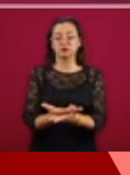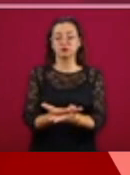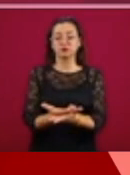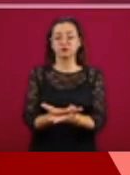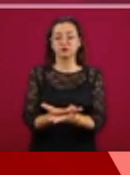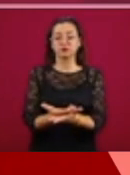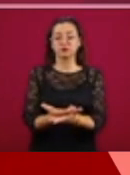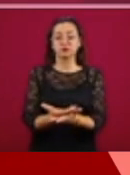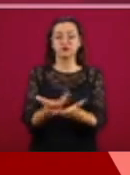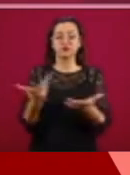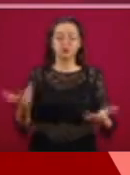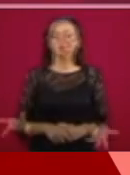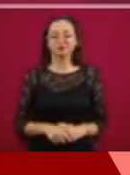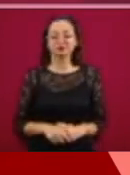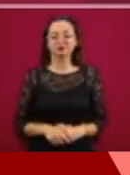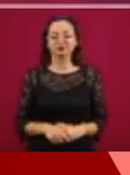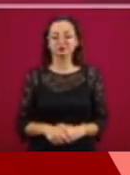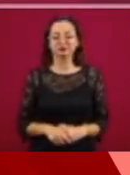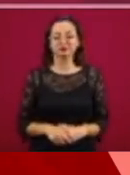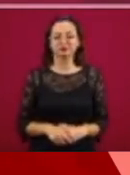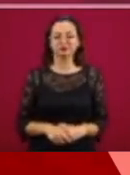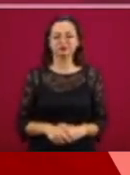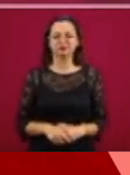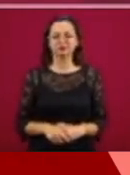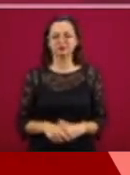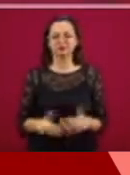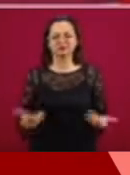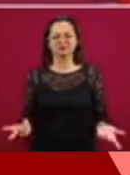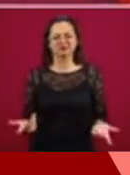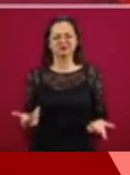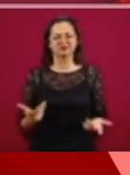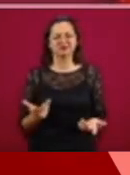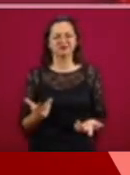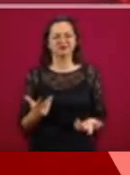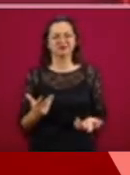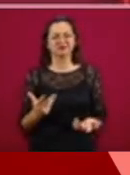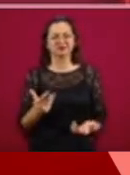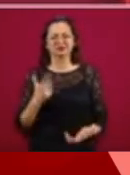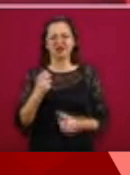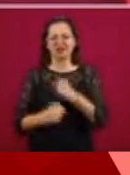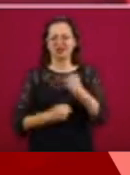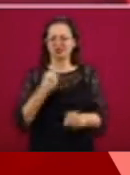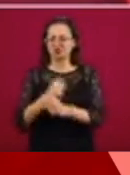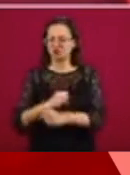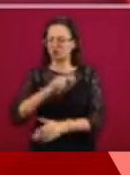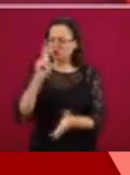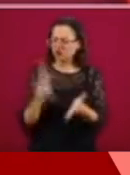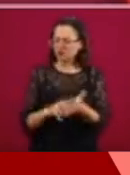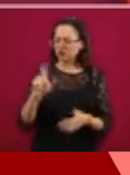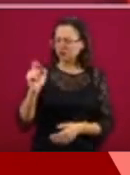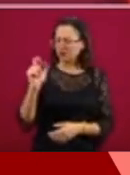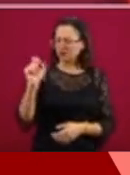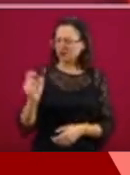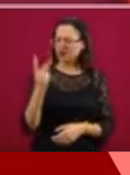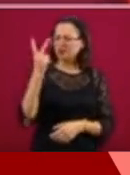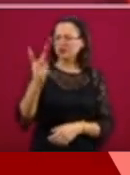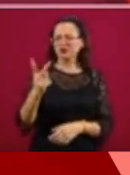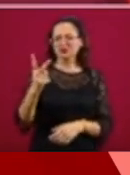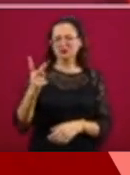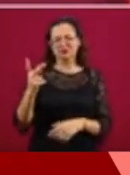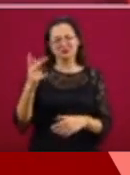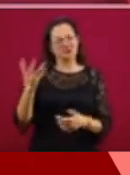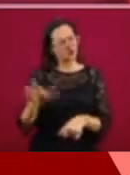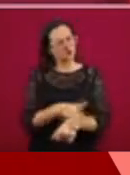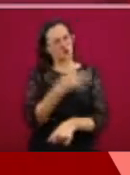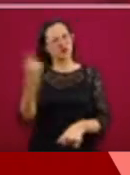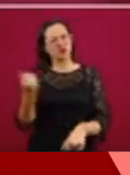la revocación del mandato porque esperar hasta el 22 si vamos a tener en junio